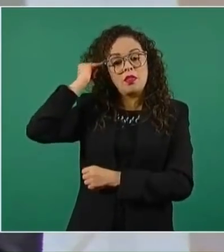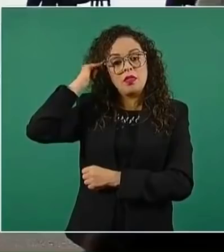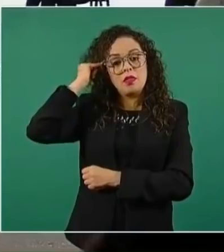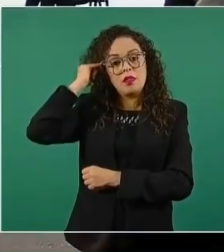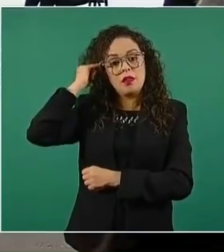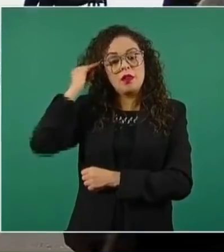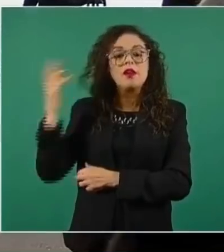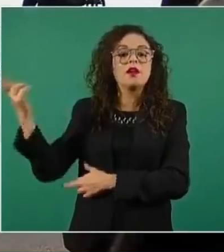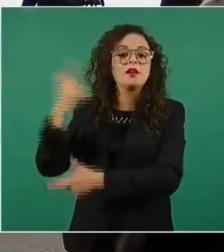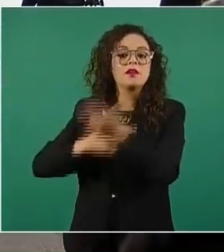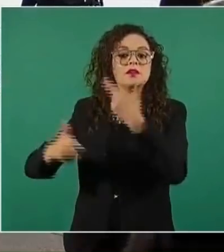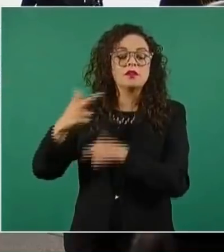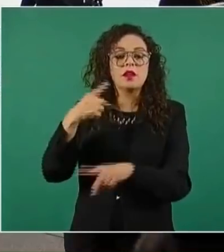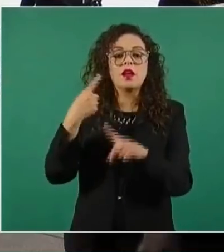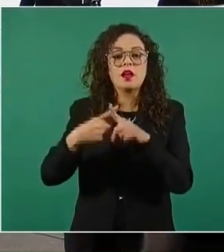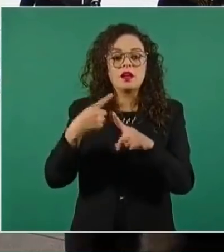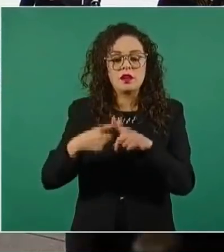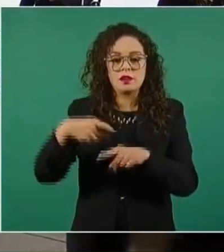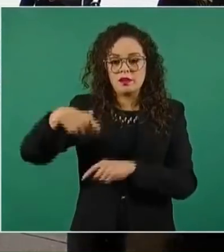de Quetzalcóatl,